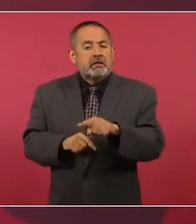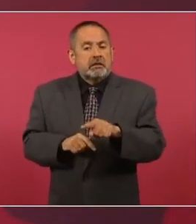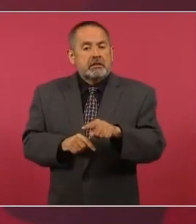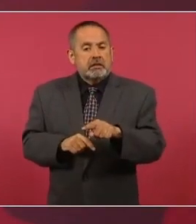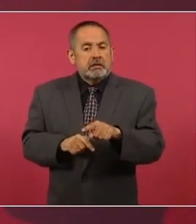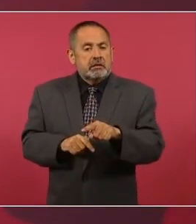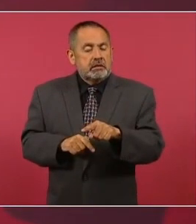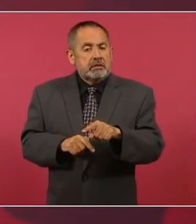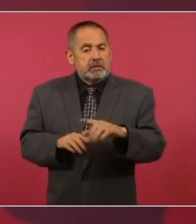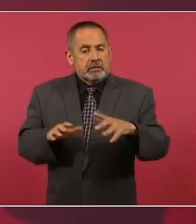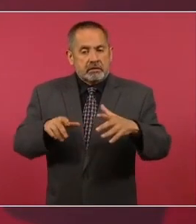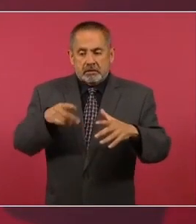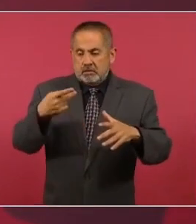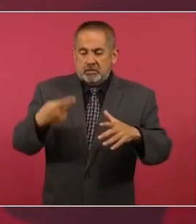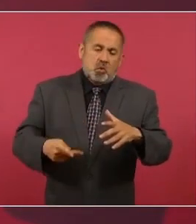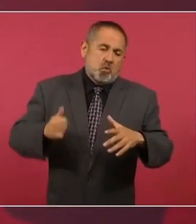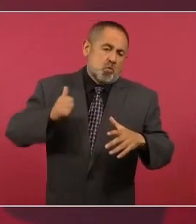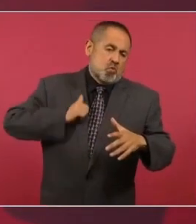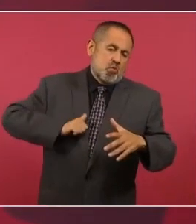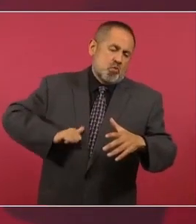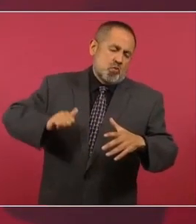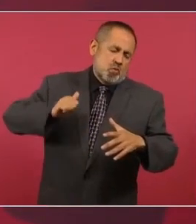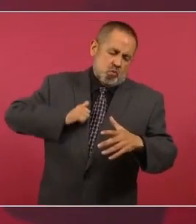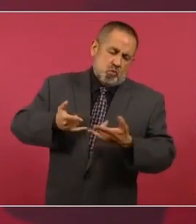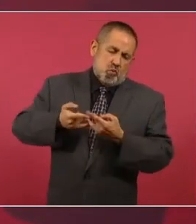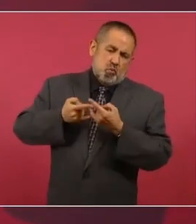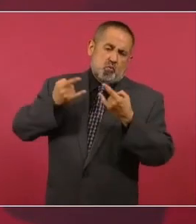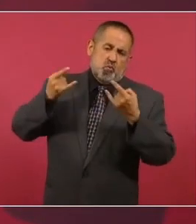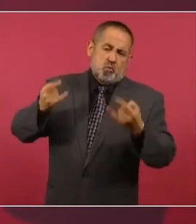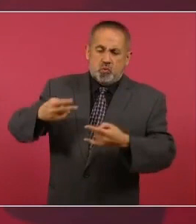nuestro pasado, ¿no?